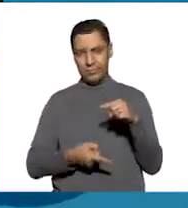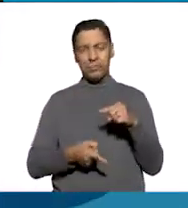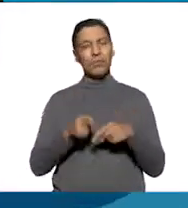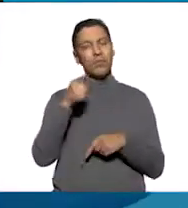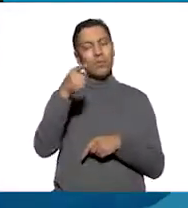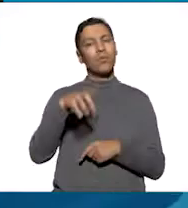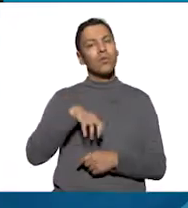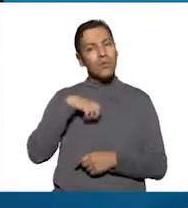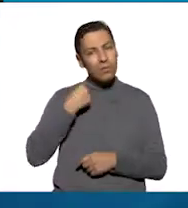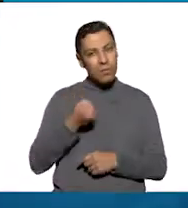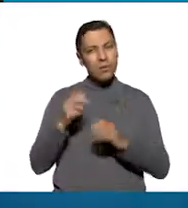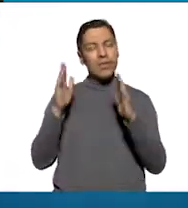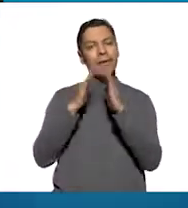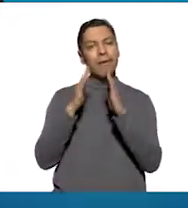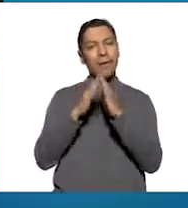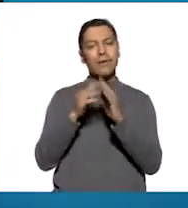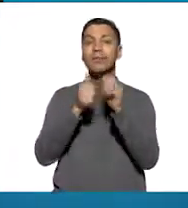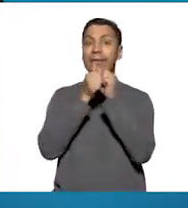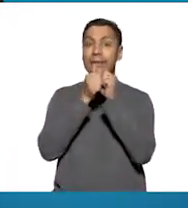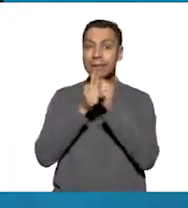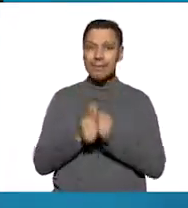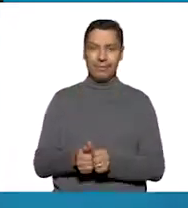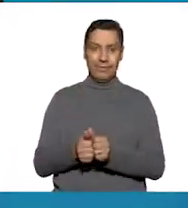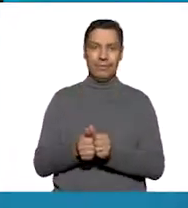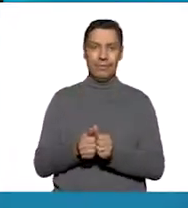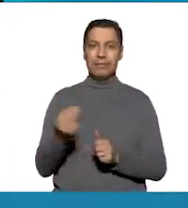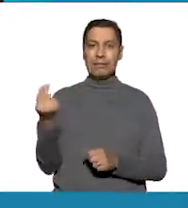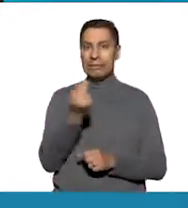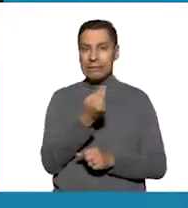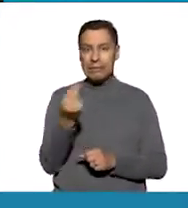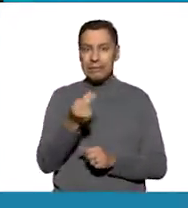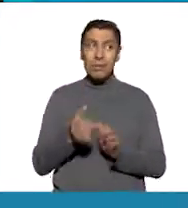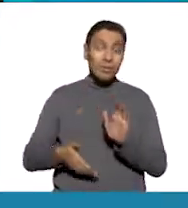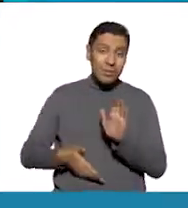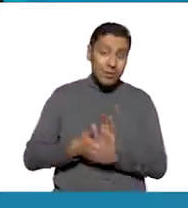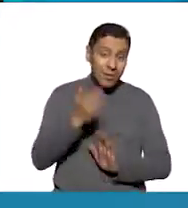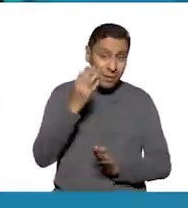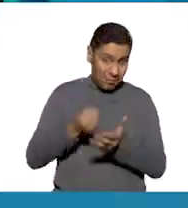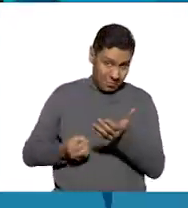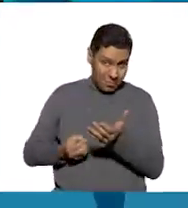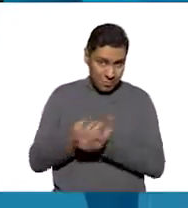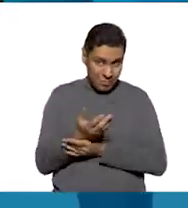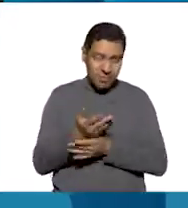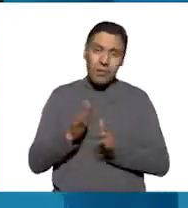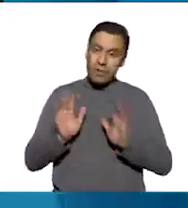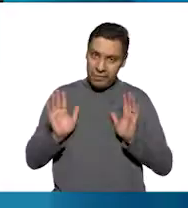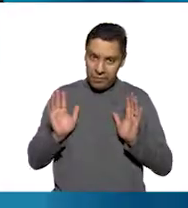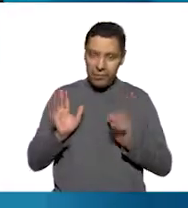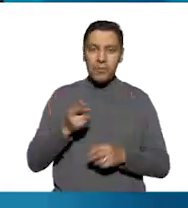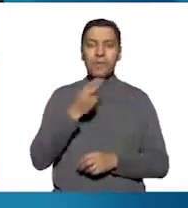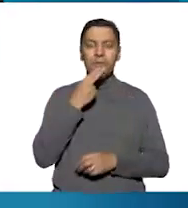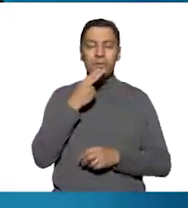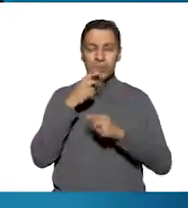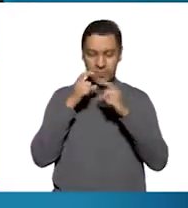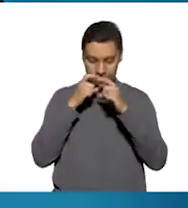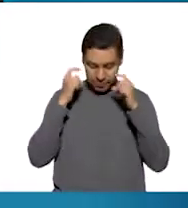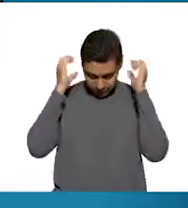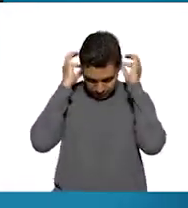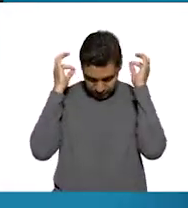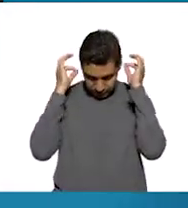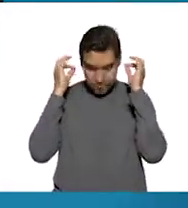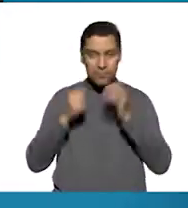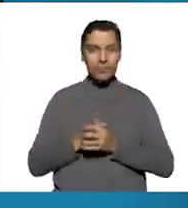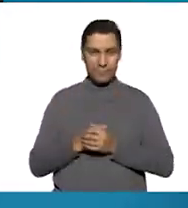no salir de casa a menos que sea muy necesario. Si lo haces, utiliza el